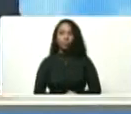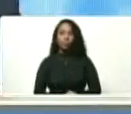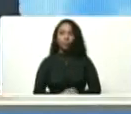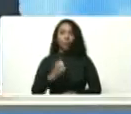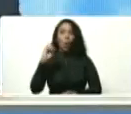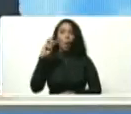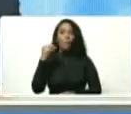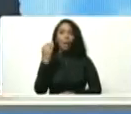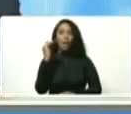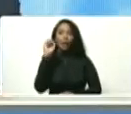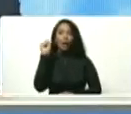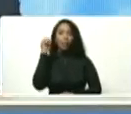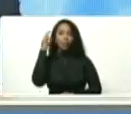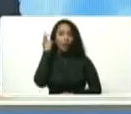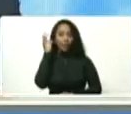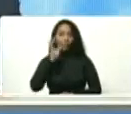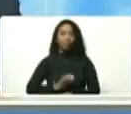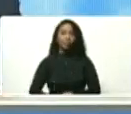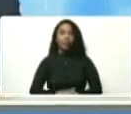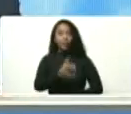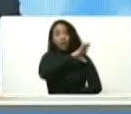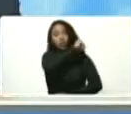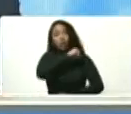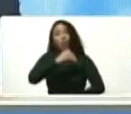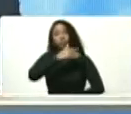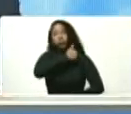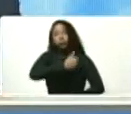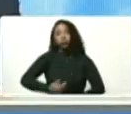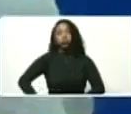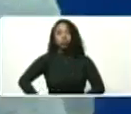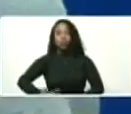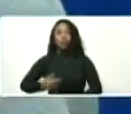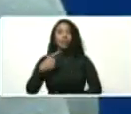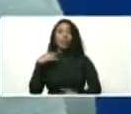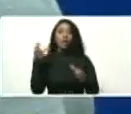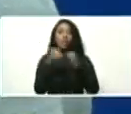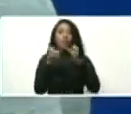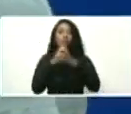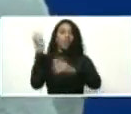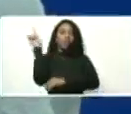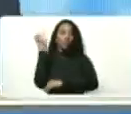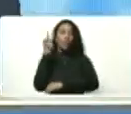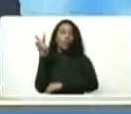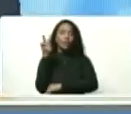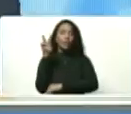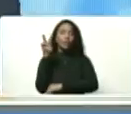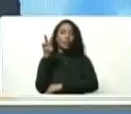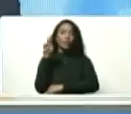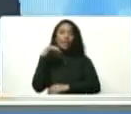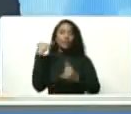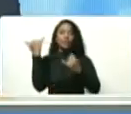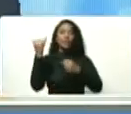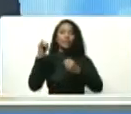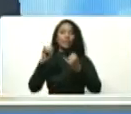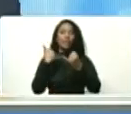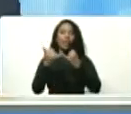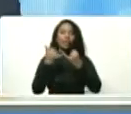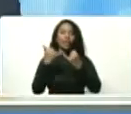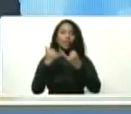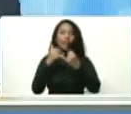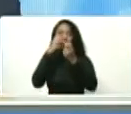Omaira Sayago, director ejecutivo de la Cámara Venezolana de Fabricantes de Cerveza.